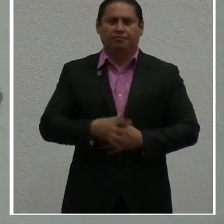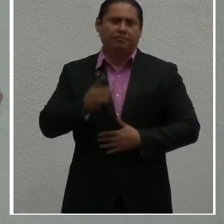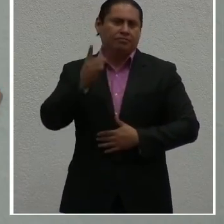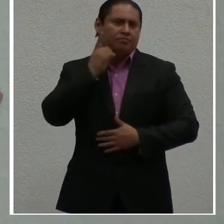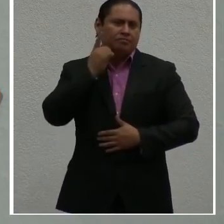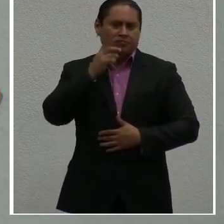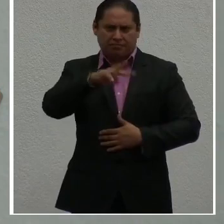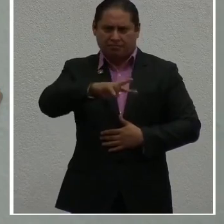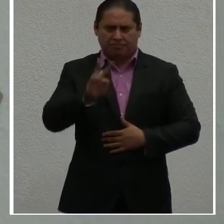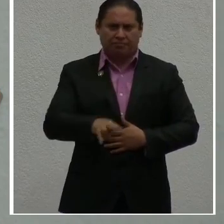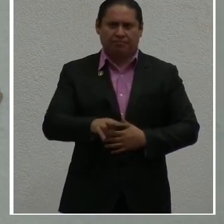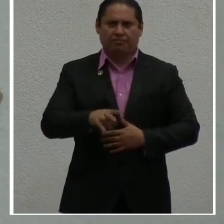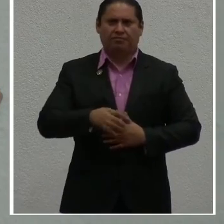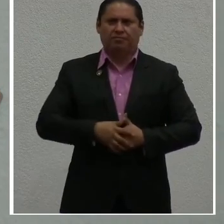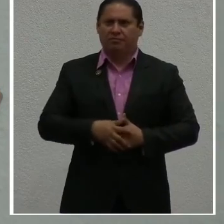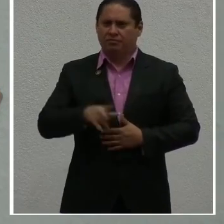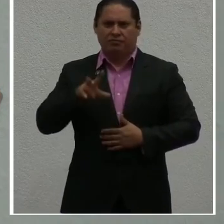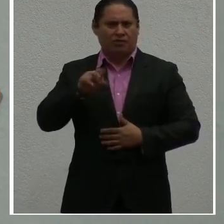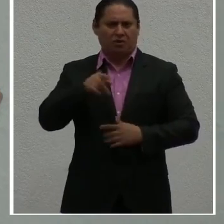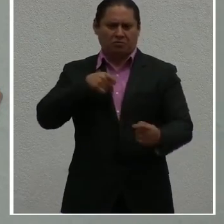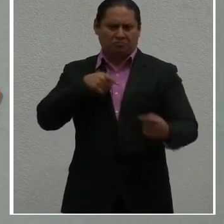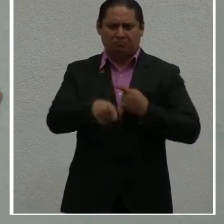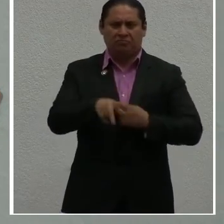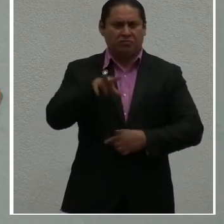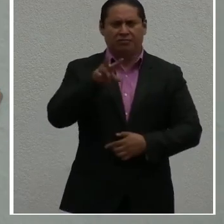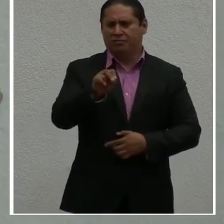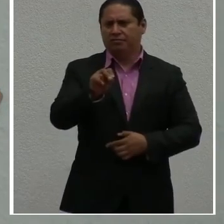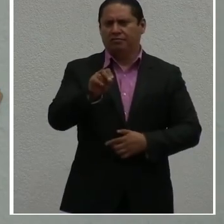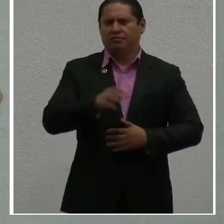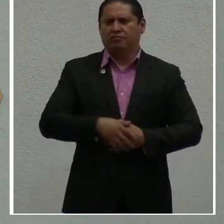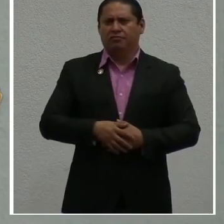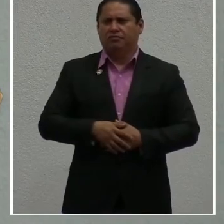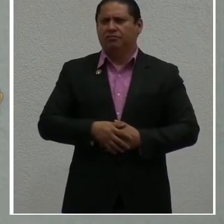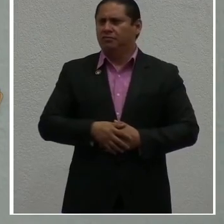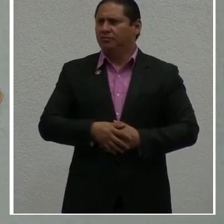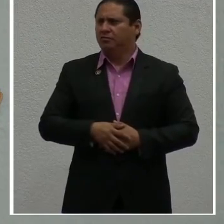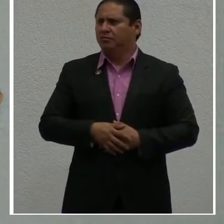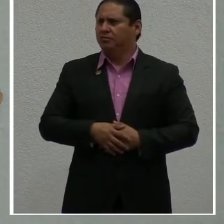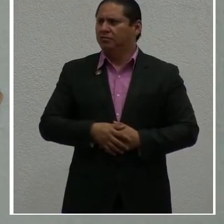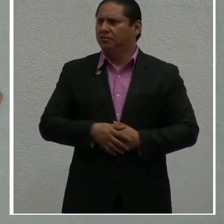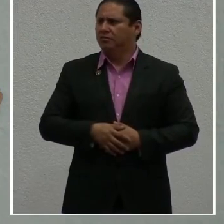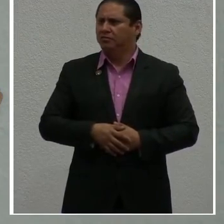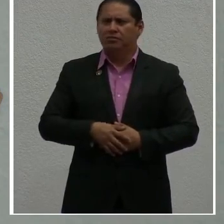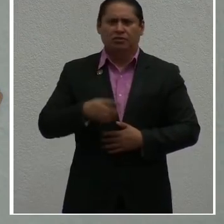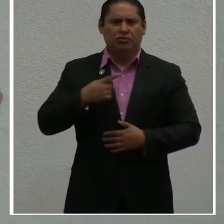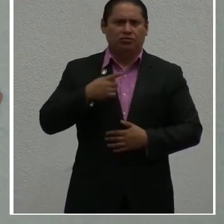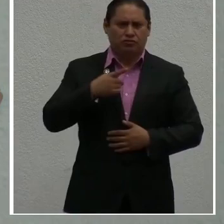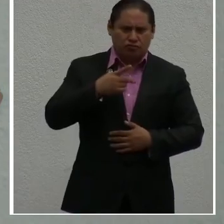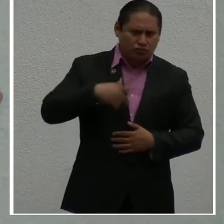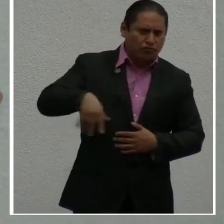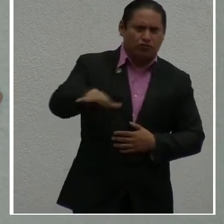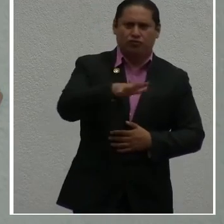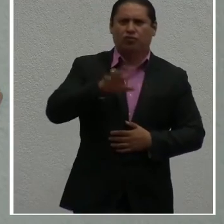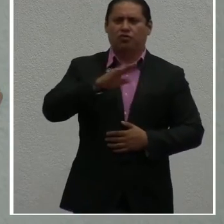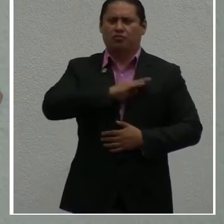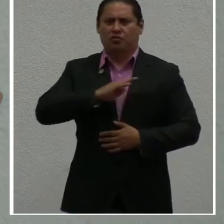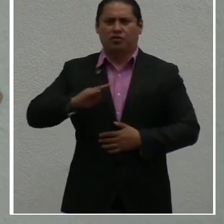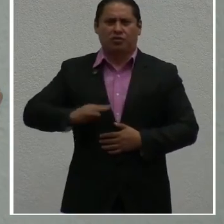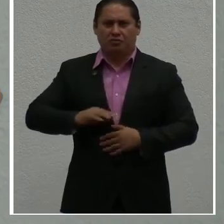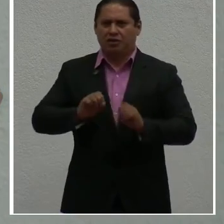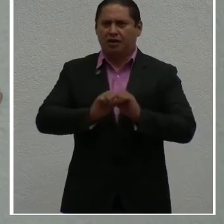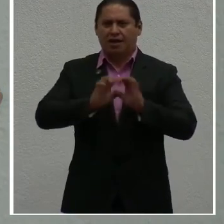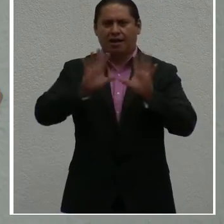verdad, no es personal, pero el hecho de que los municipios se vieron muy